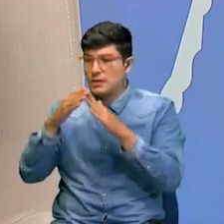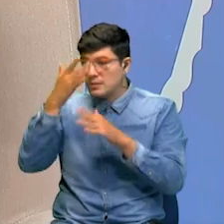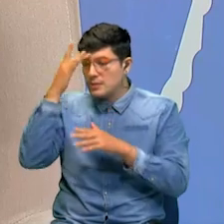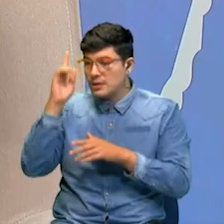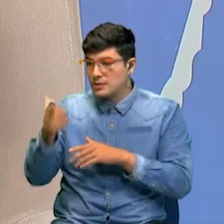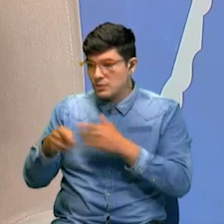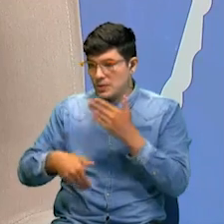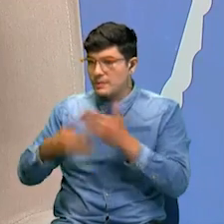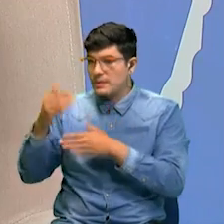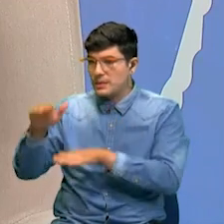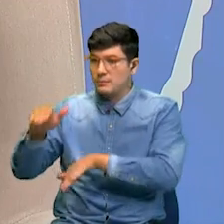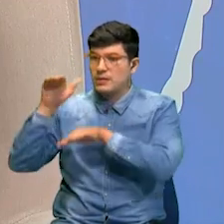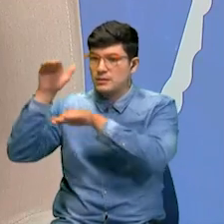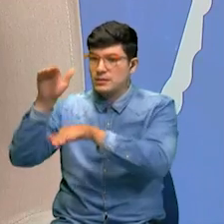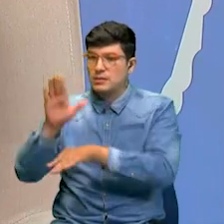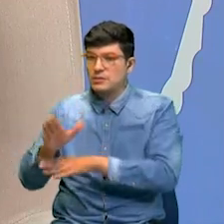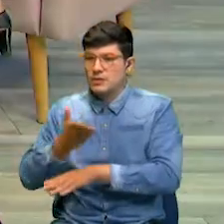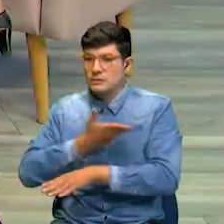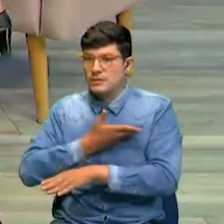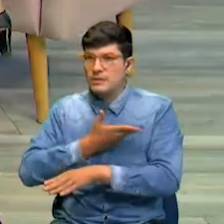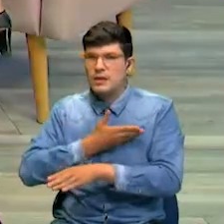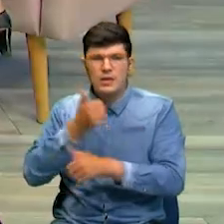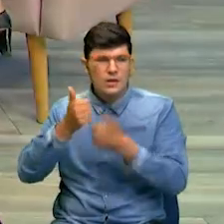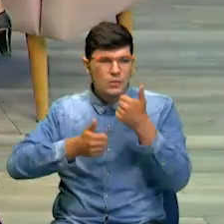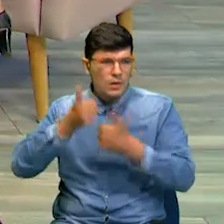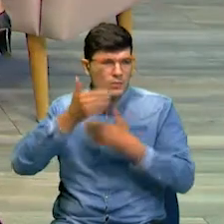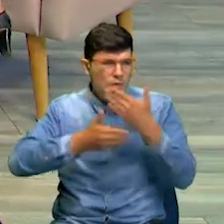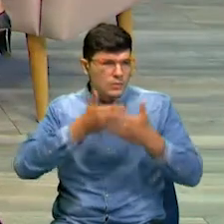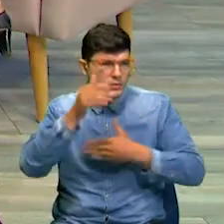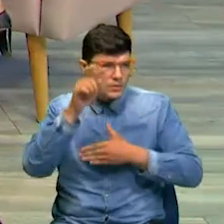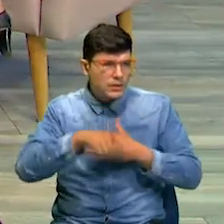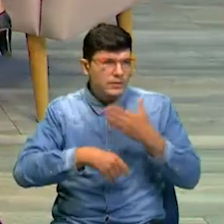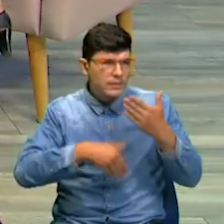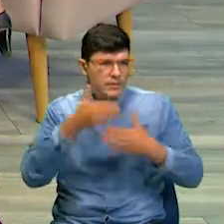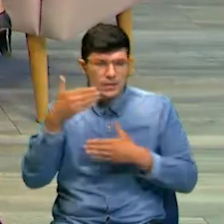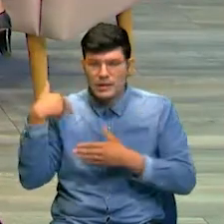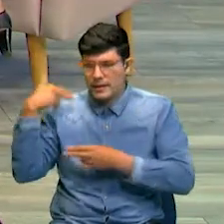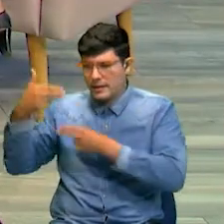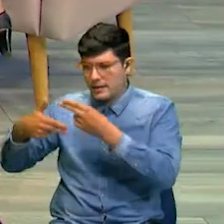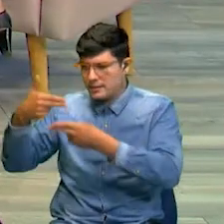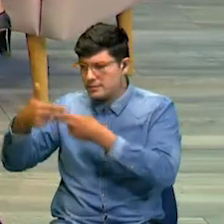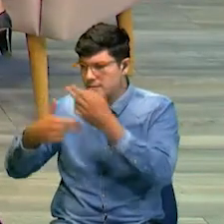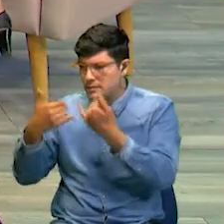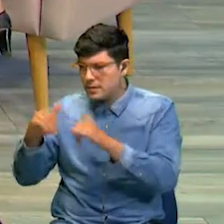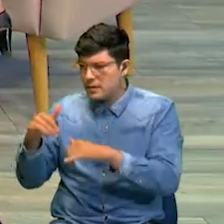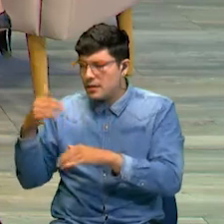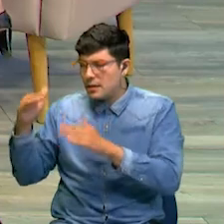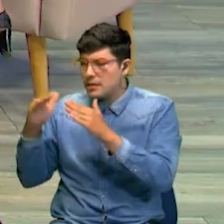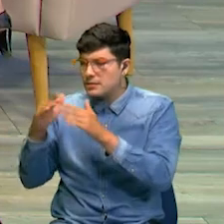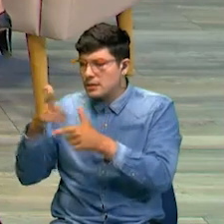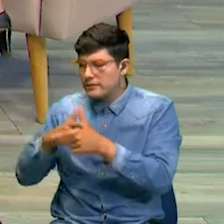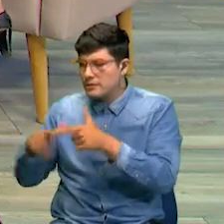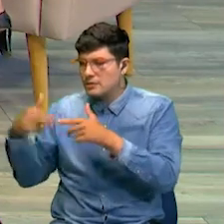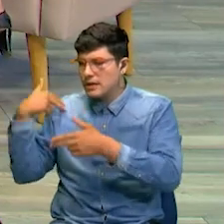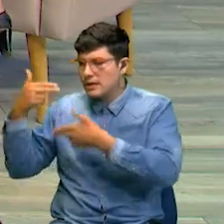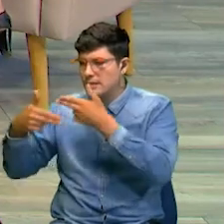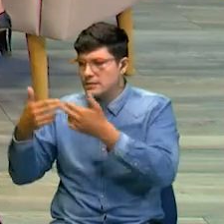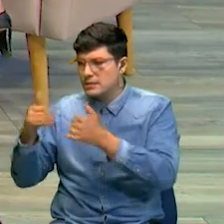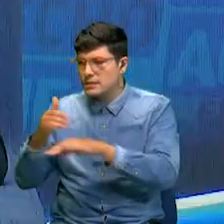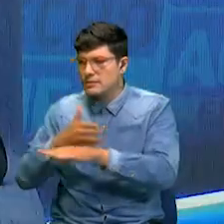en representación de su señora madre. ¿Y qué proceso deben iniciar entonces? La sucesión. La sucesión. Sí, una sucesión.